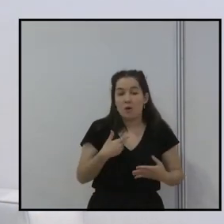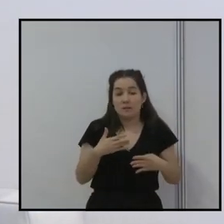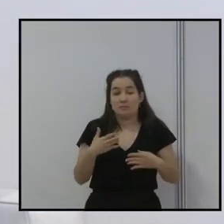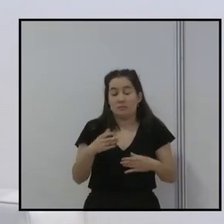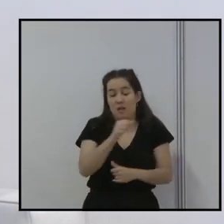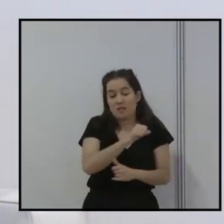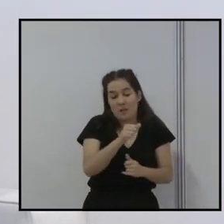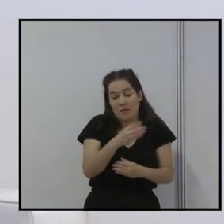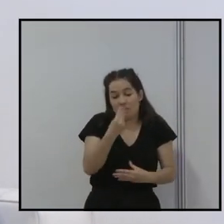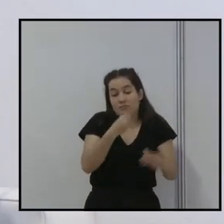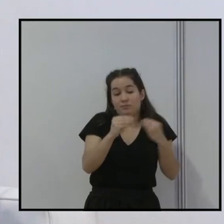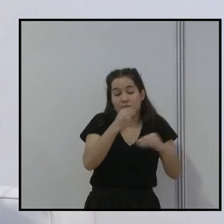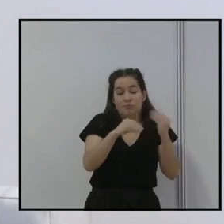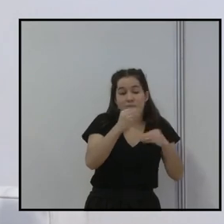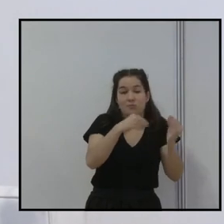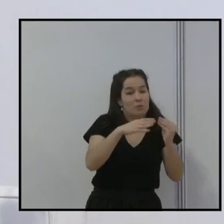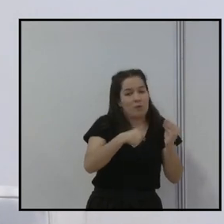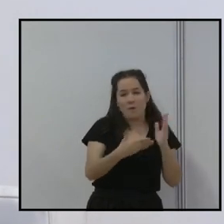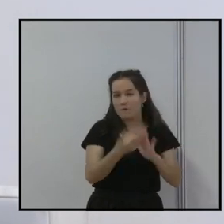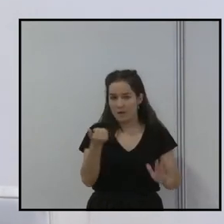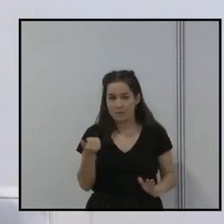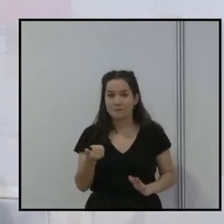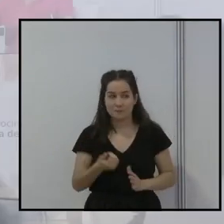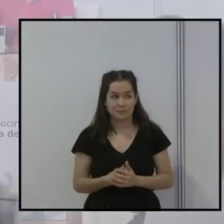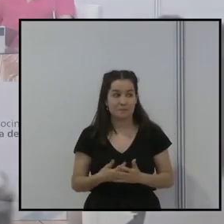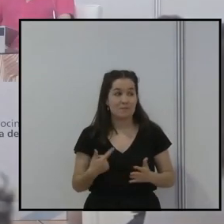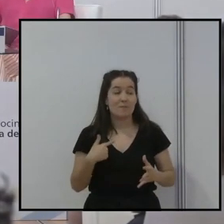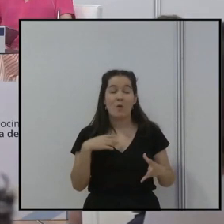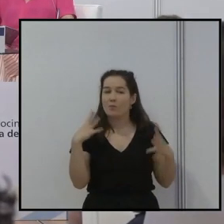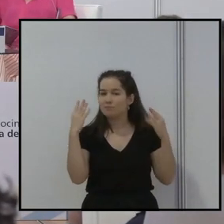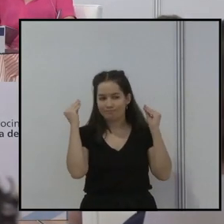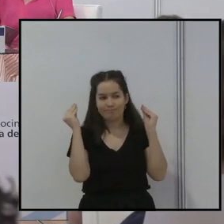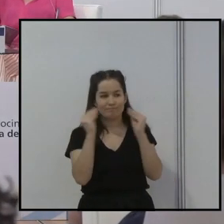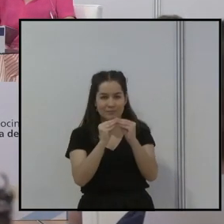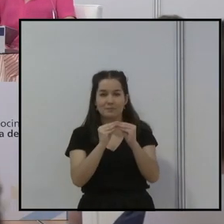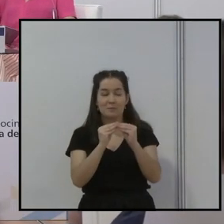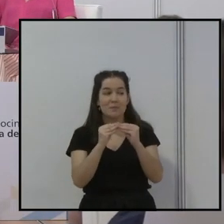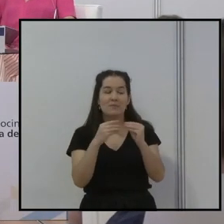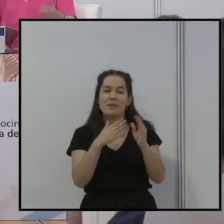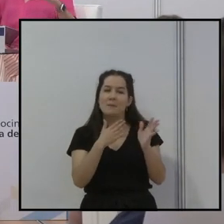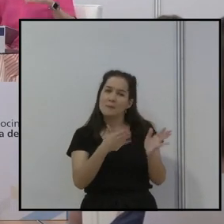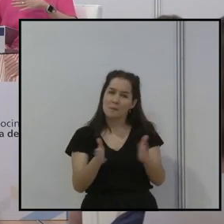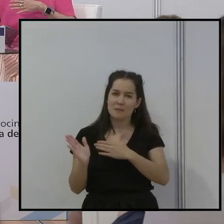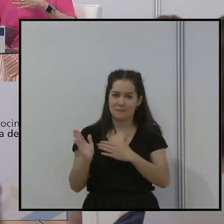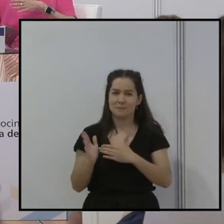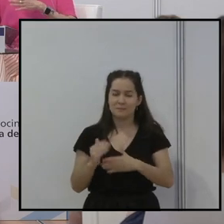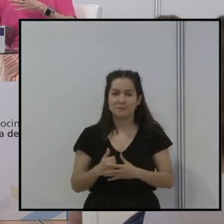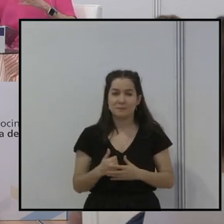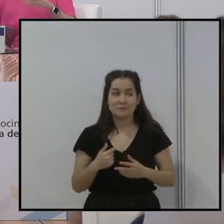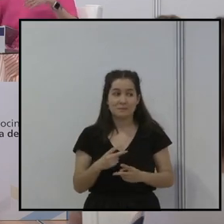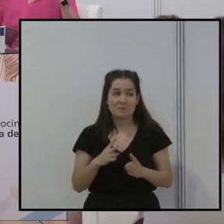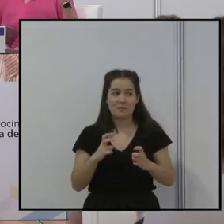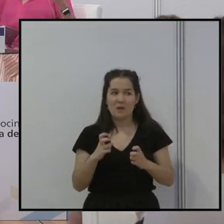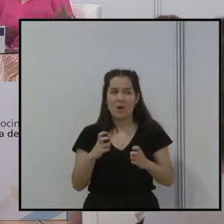acumulando en el lado malo. Sí, yo estoy completamente de acuerdo con lo que habéis dicho, pero por otro lado, estamos hablando de esos